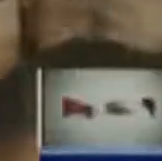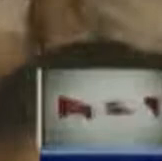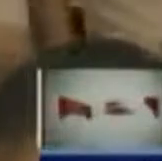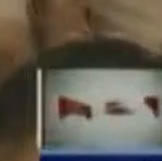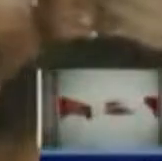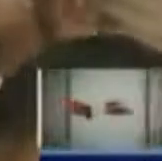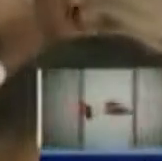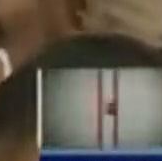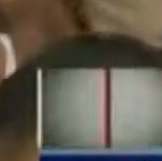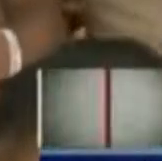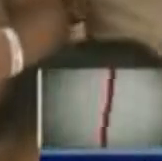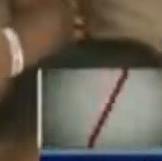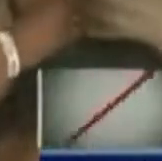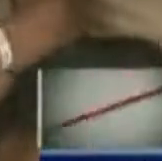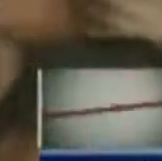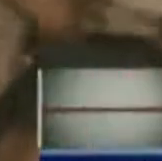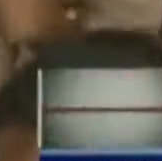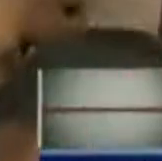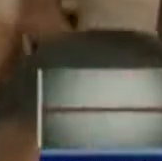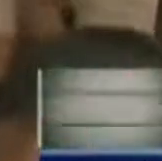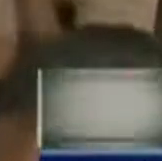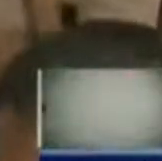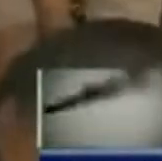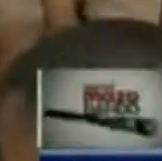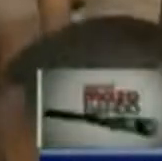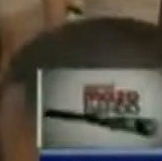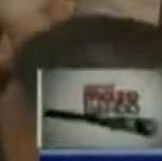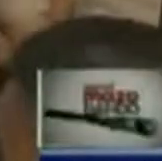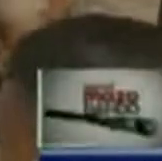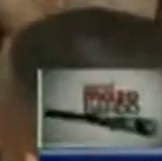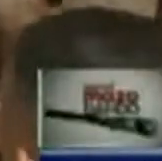hoy por la noche en la familia